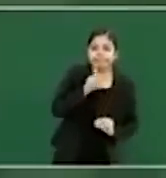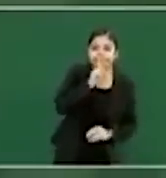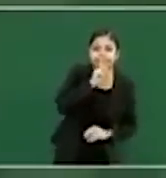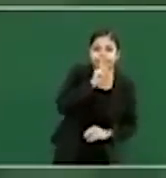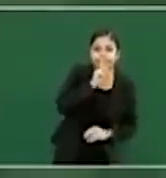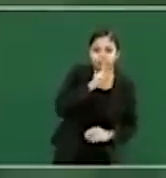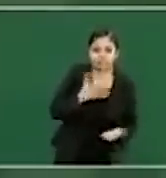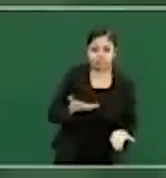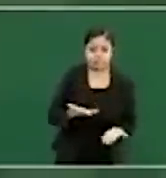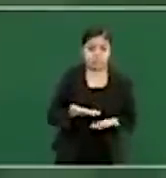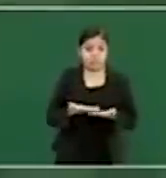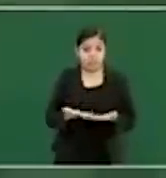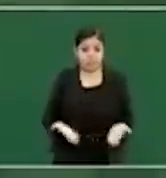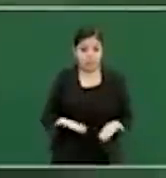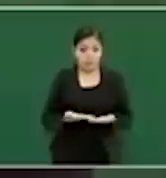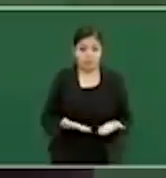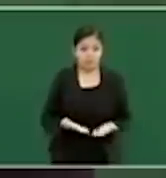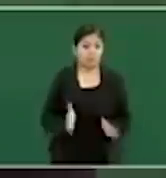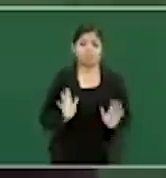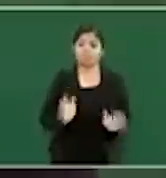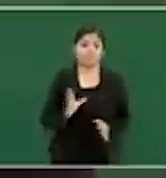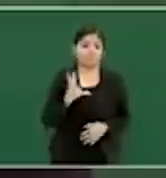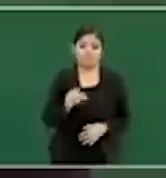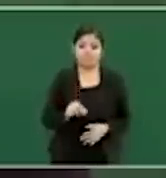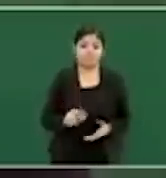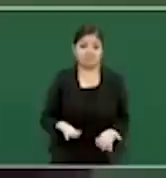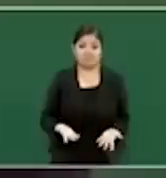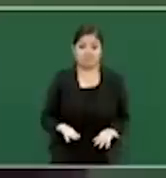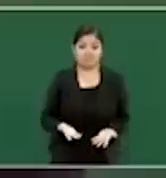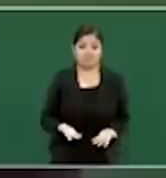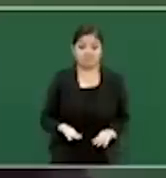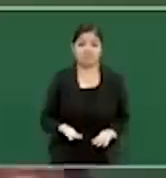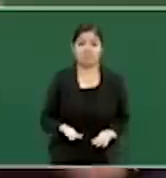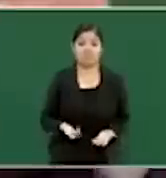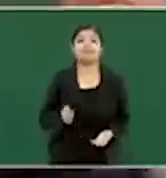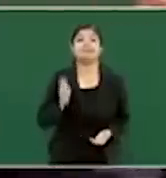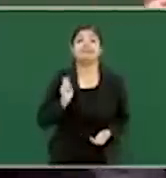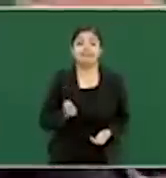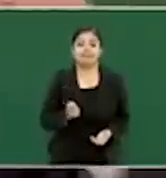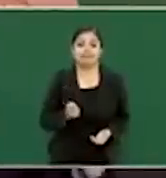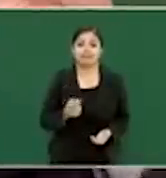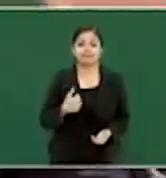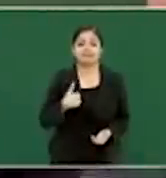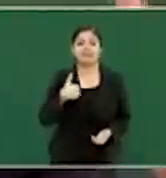Y ahora, ¿no?, pues lo que se tiene que buscar es que sea